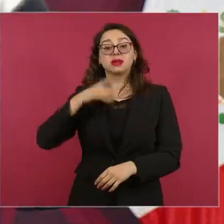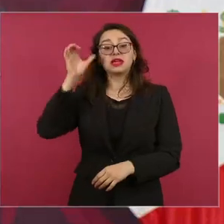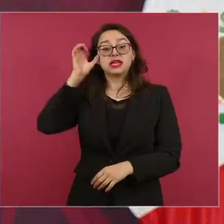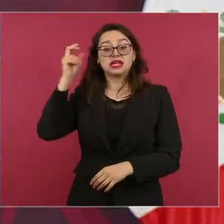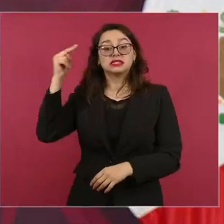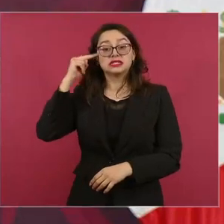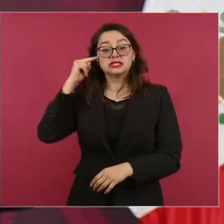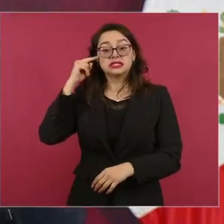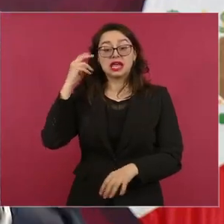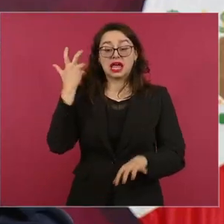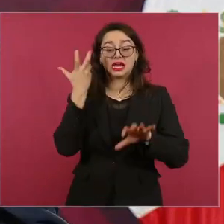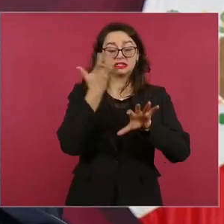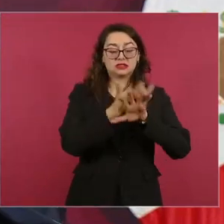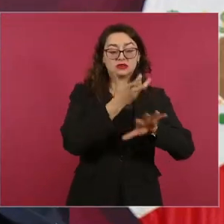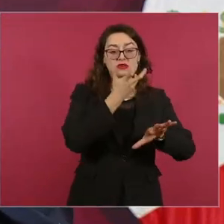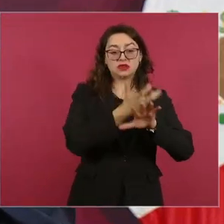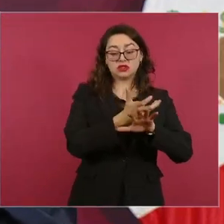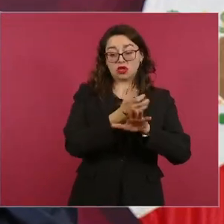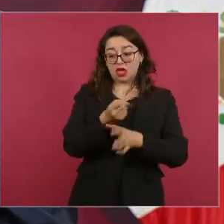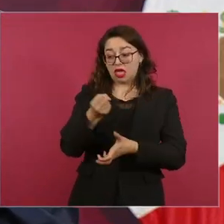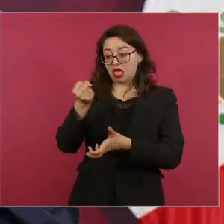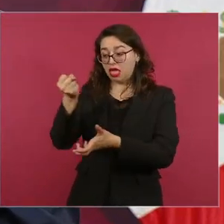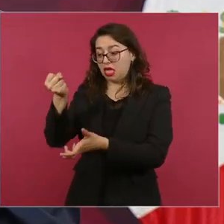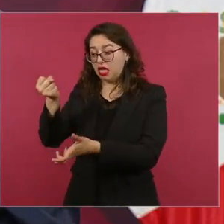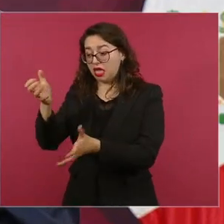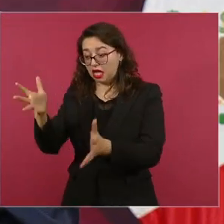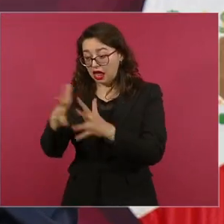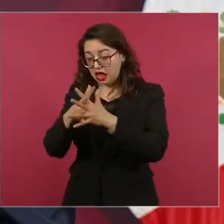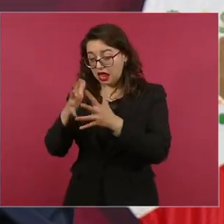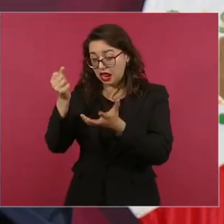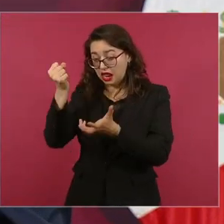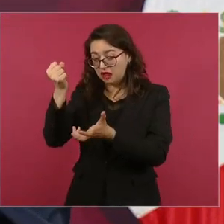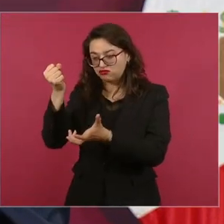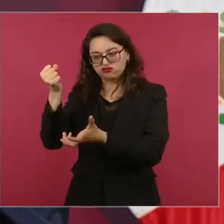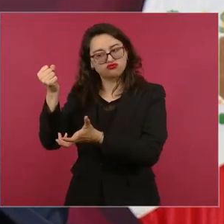en contra de la pobreza de los pueblos,